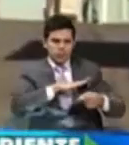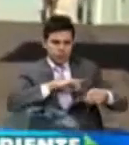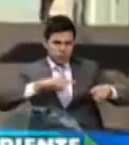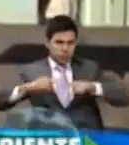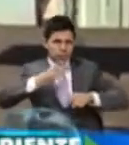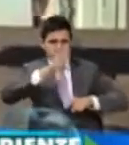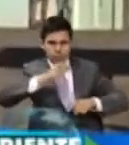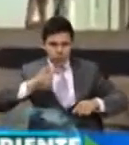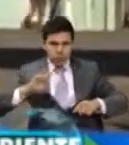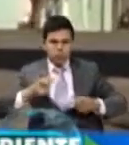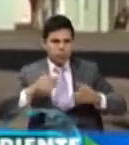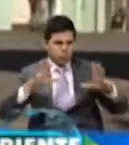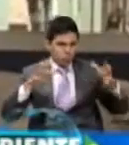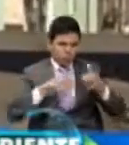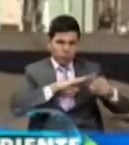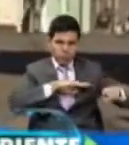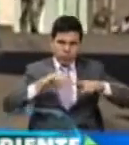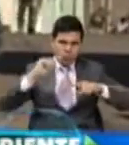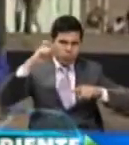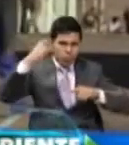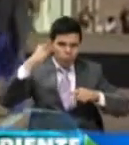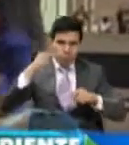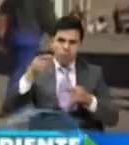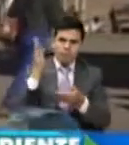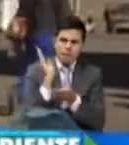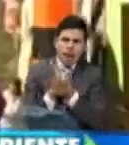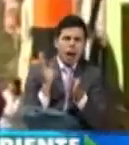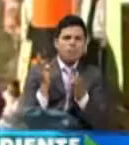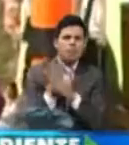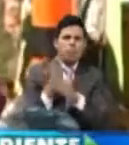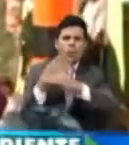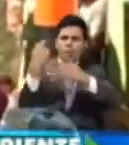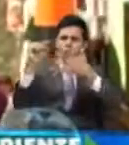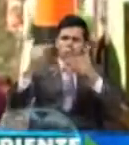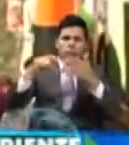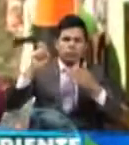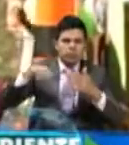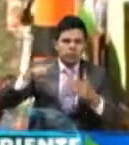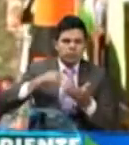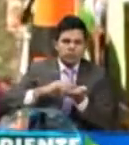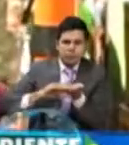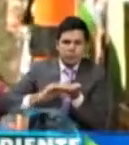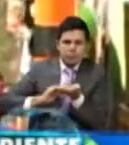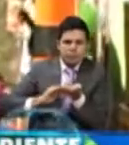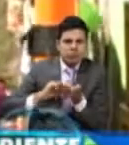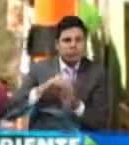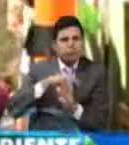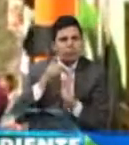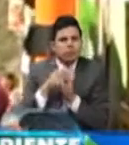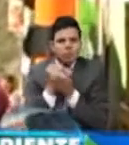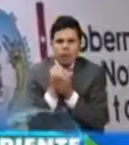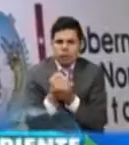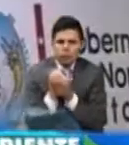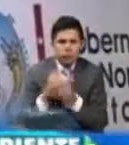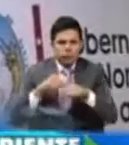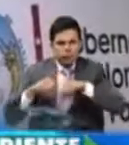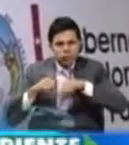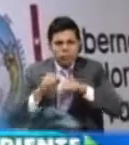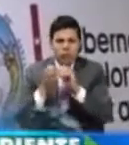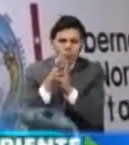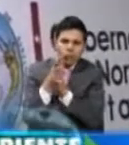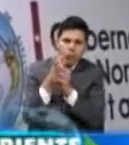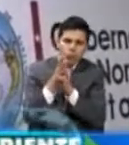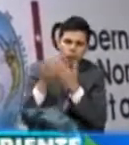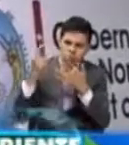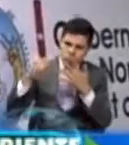en estos casos de emergencias de cualquier tipo deben establecer una primera evaluación e inspección e informarla